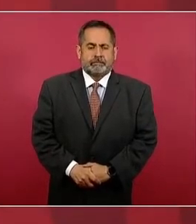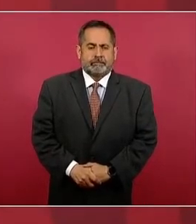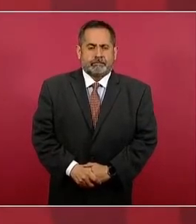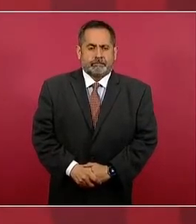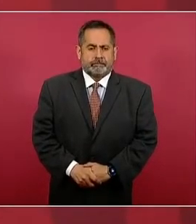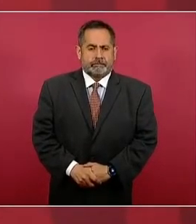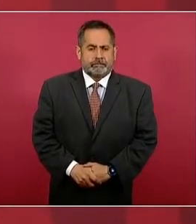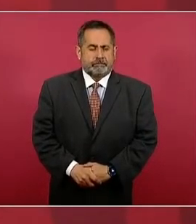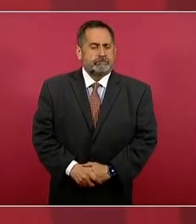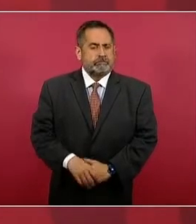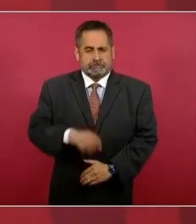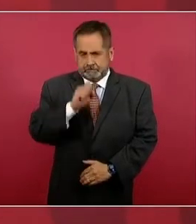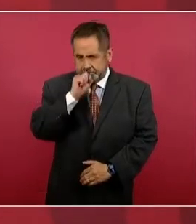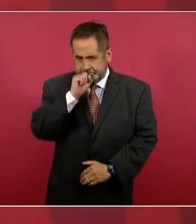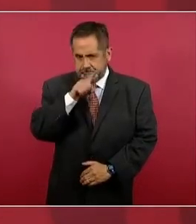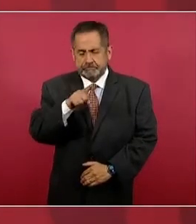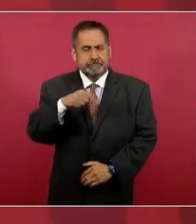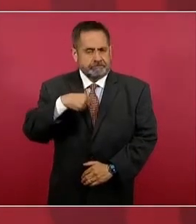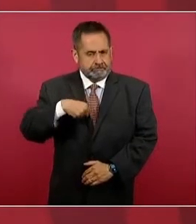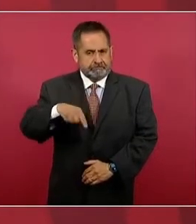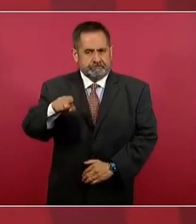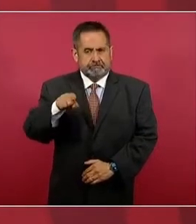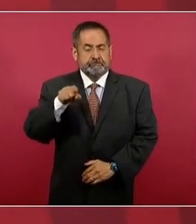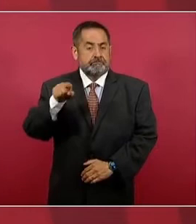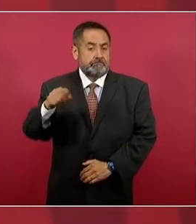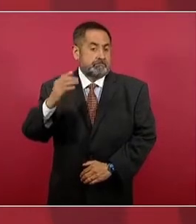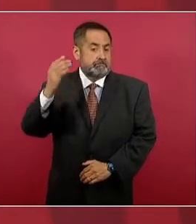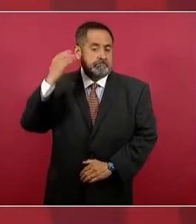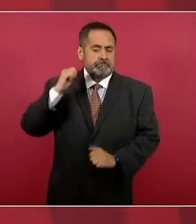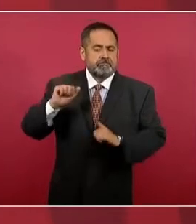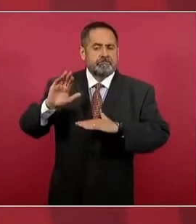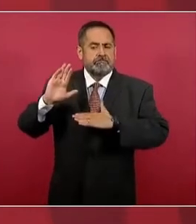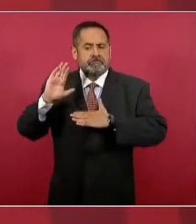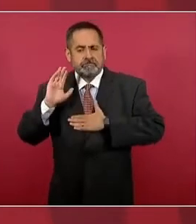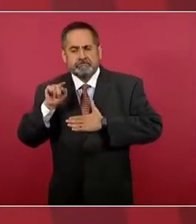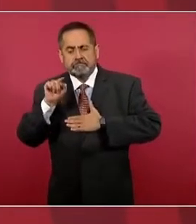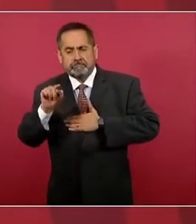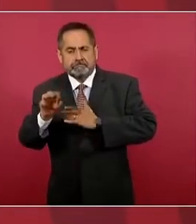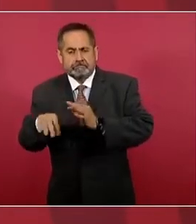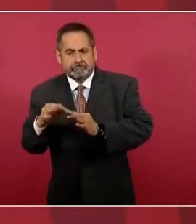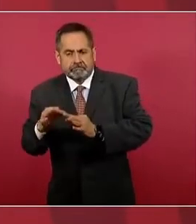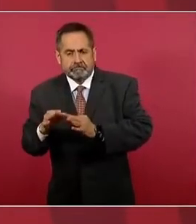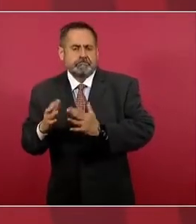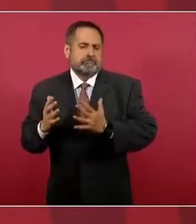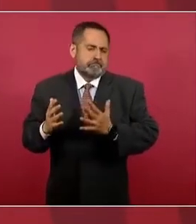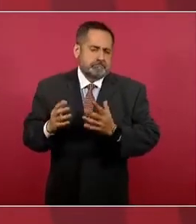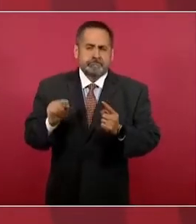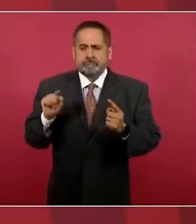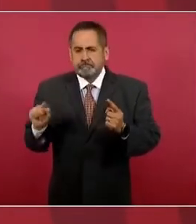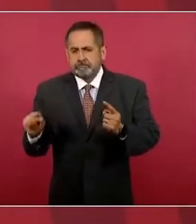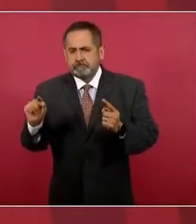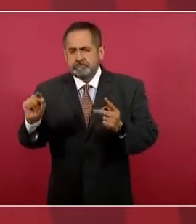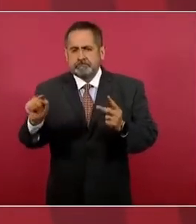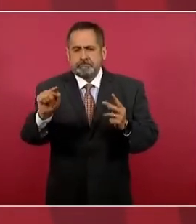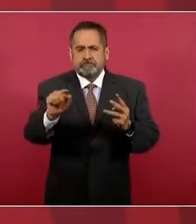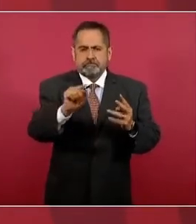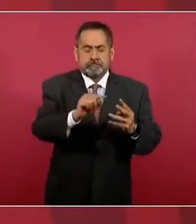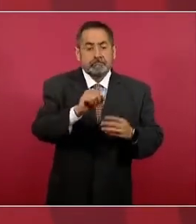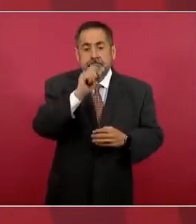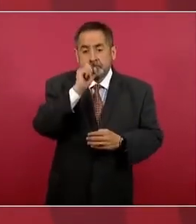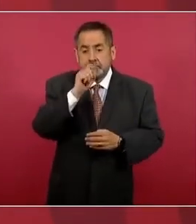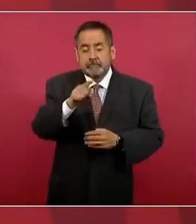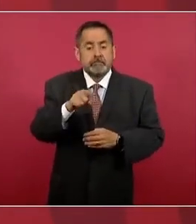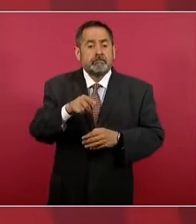Porque también es un compromiso y en fin, son obras pues. Y los